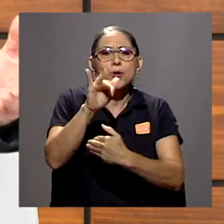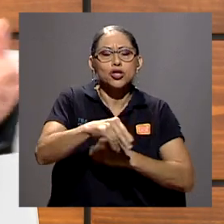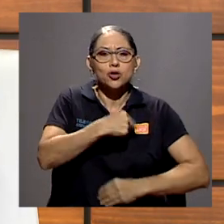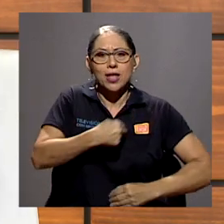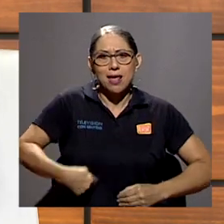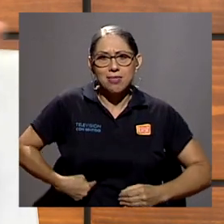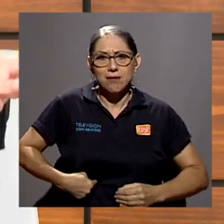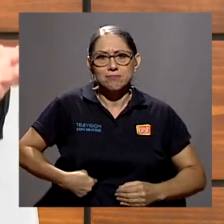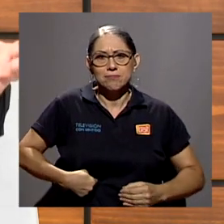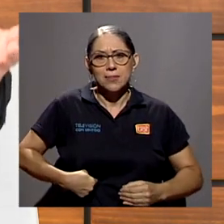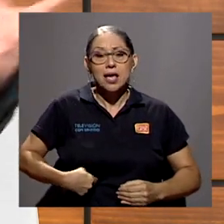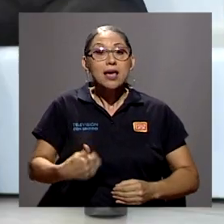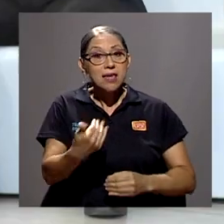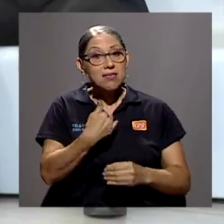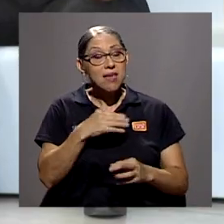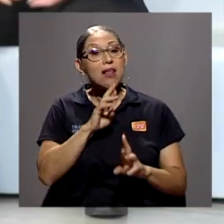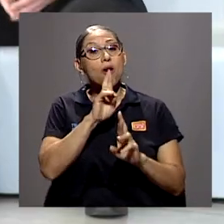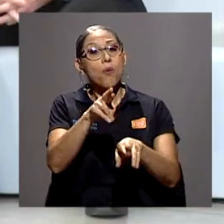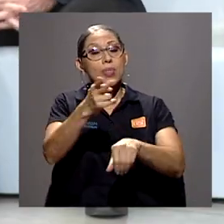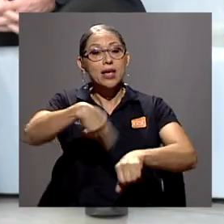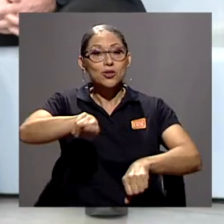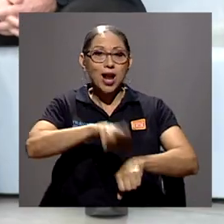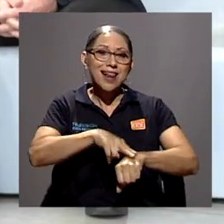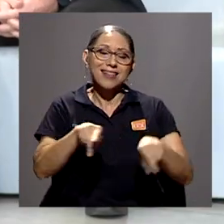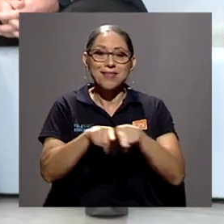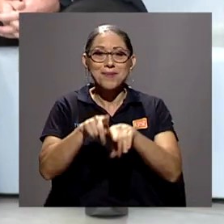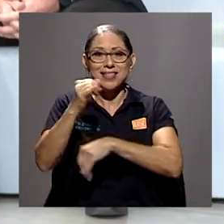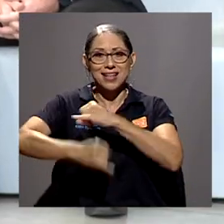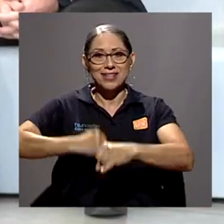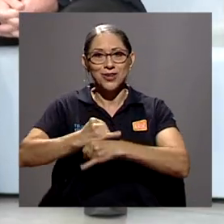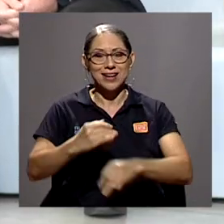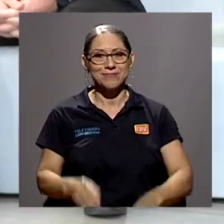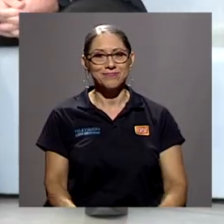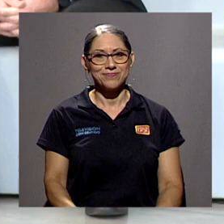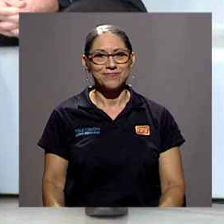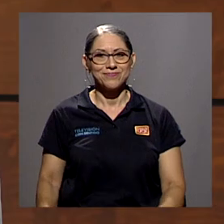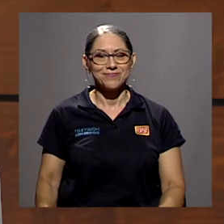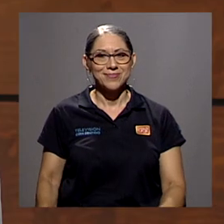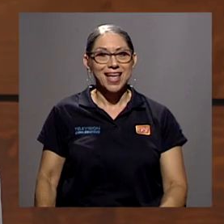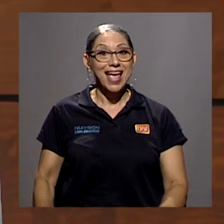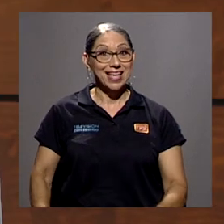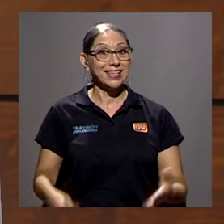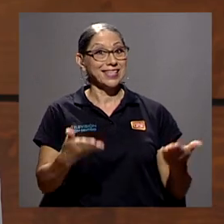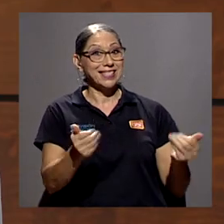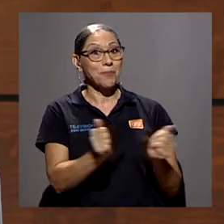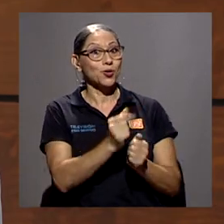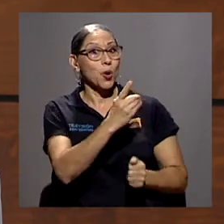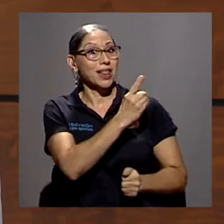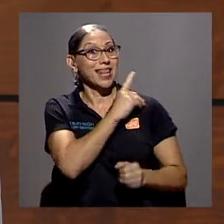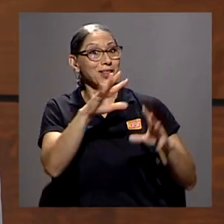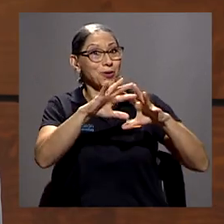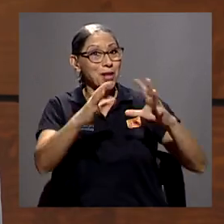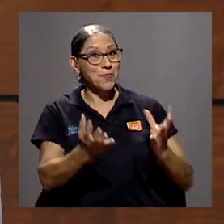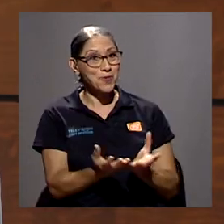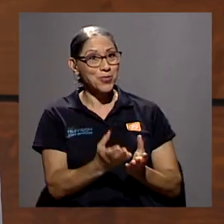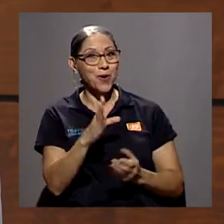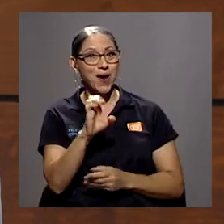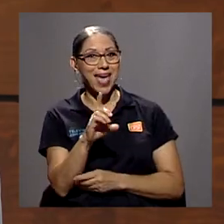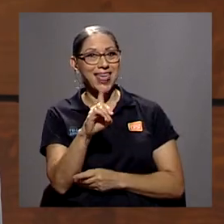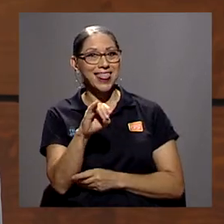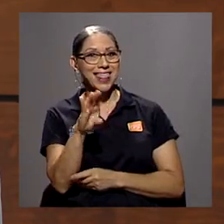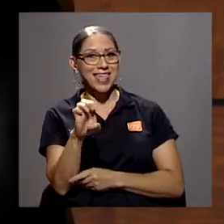una consecuencia nacional y internacional también estamos con el director del mundo con dones de mora